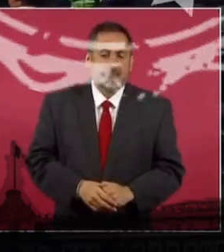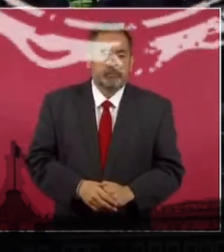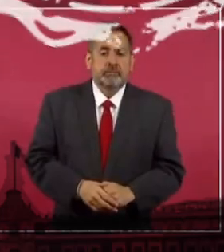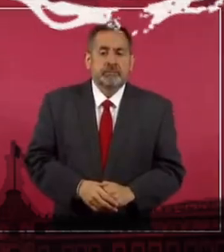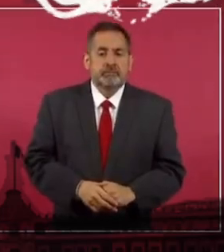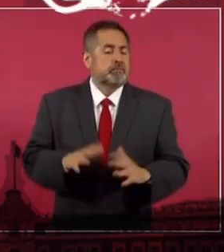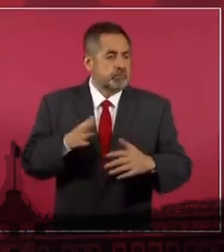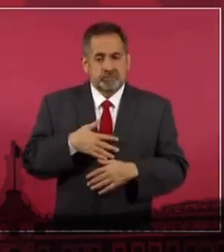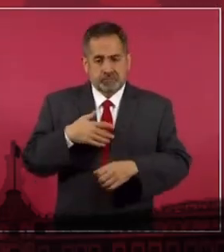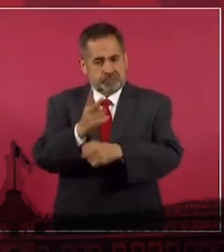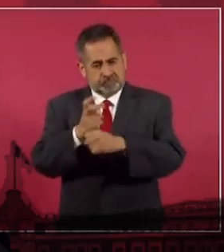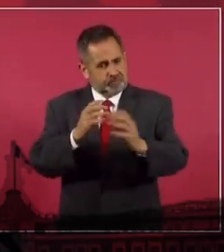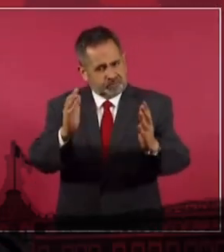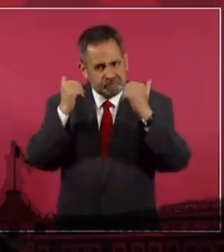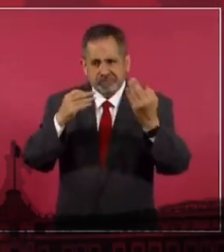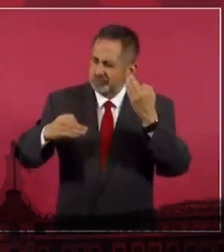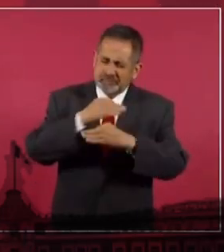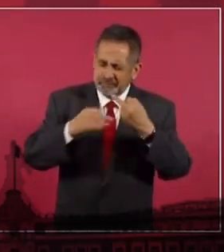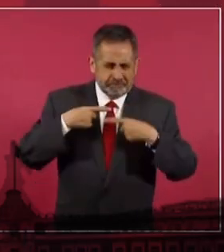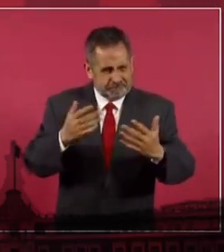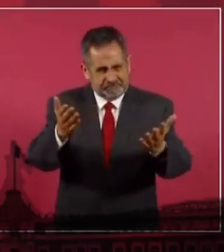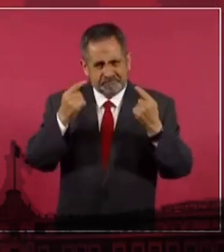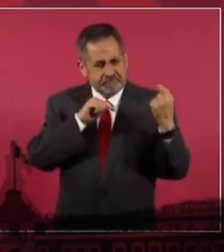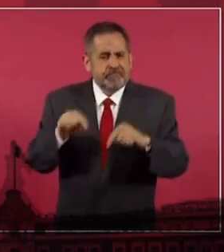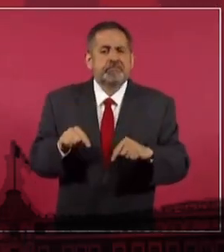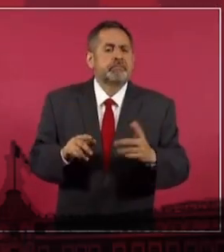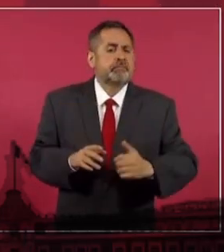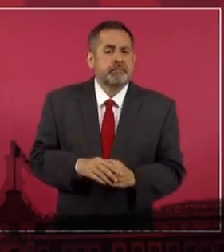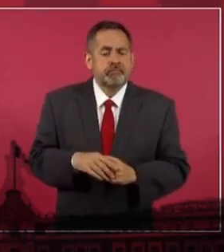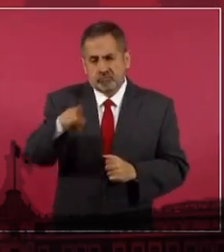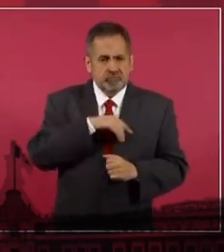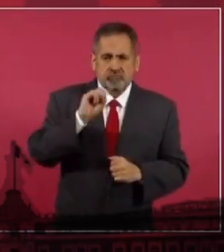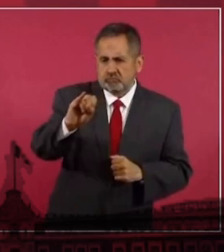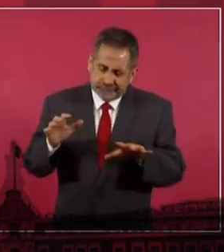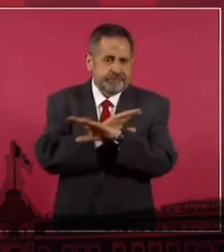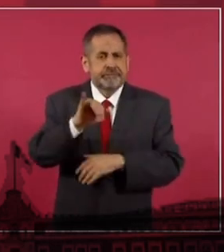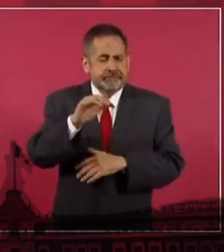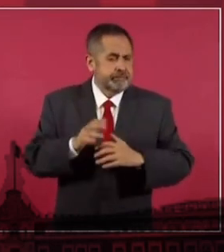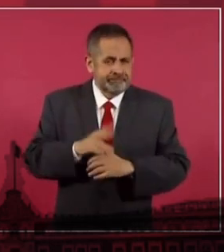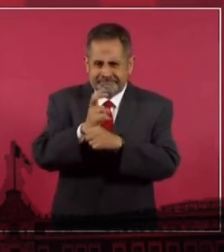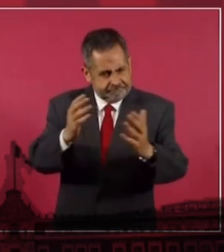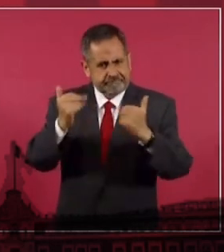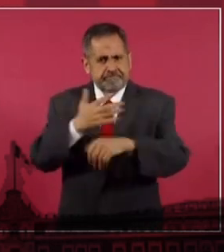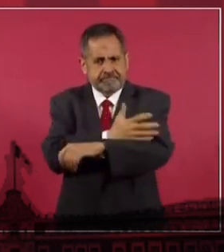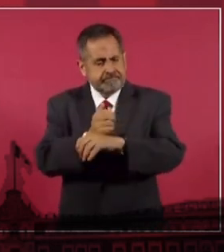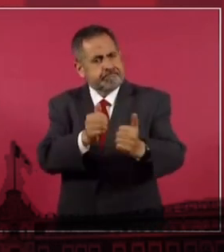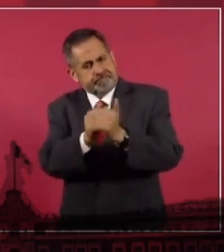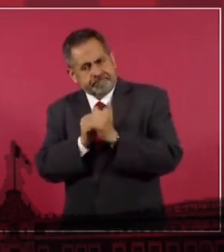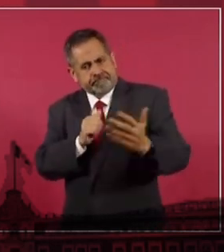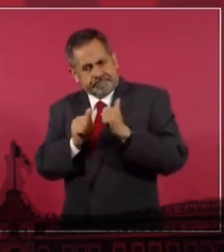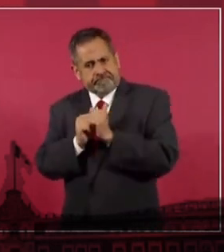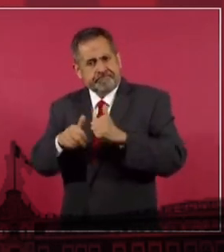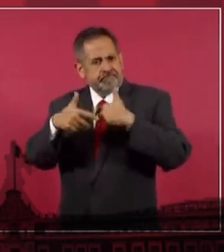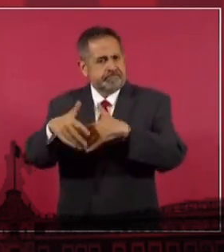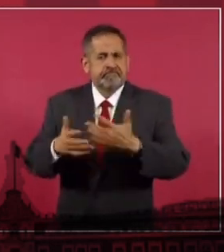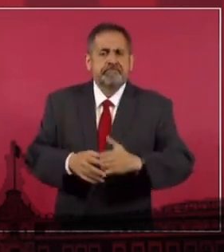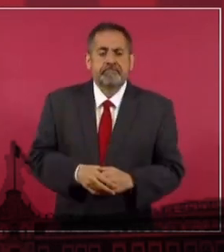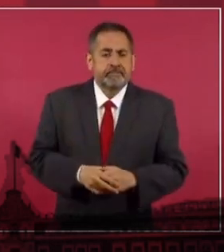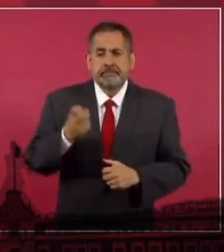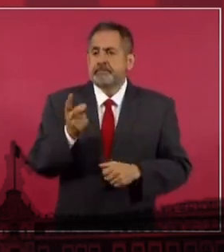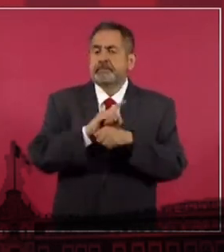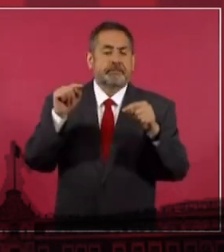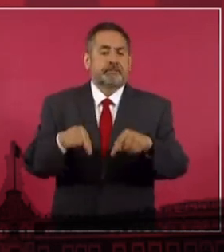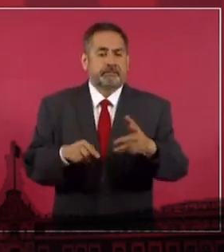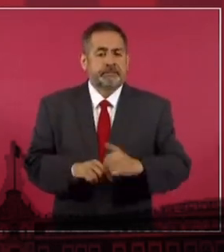pues yo invito a todos los ciudadanos que están a favor de la transformación que nos acompañen, porque es